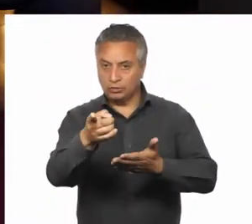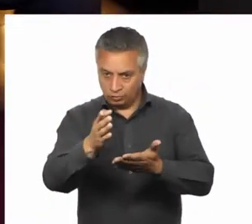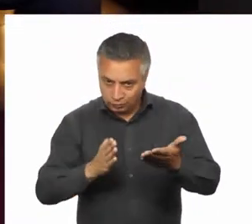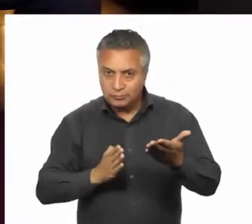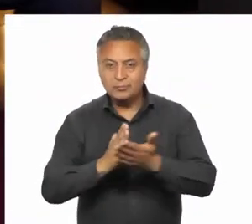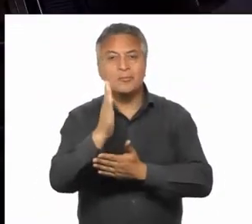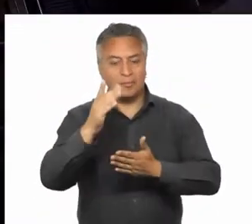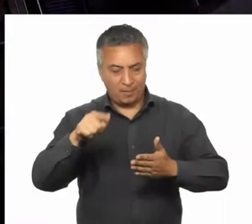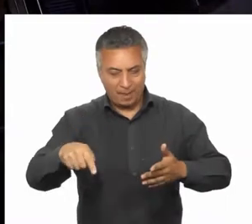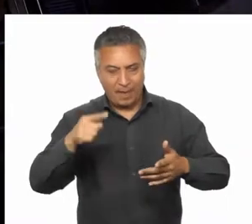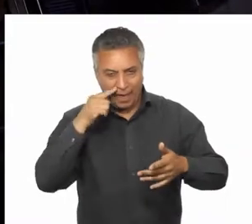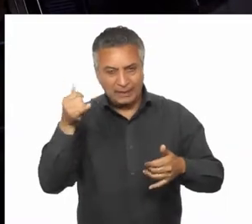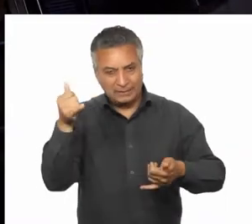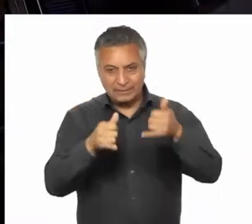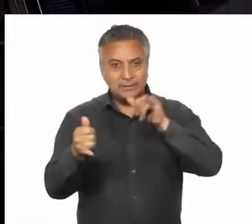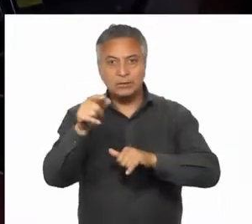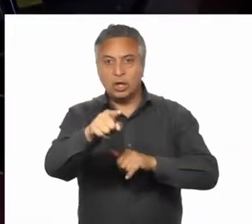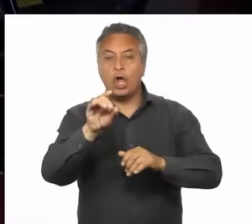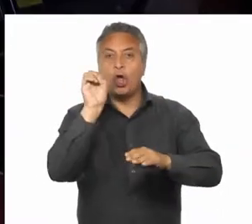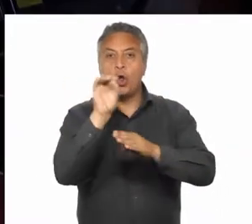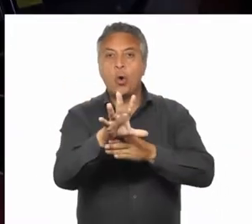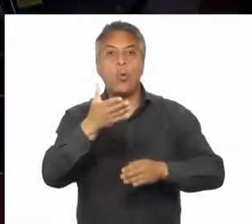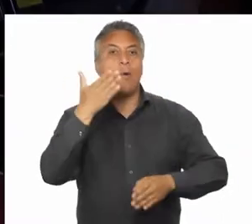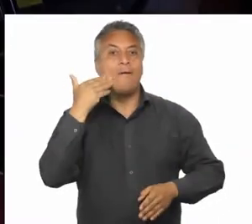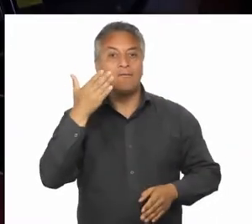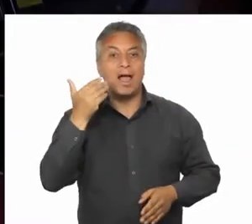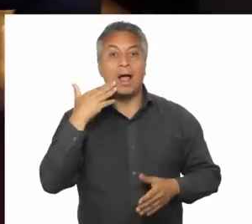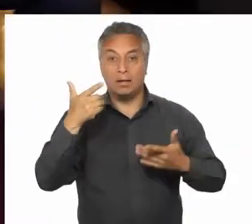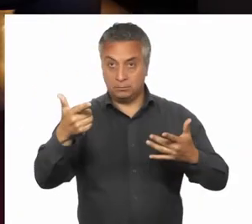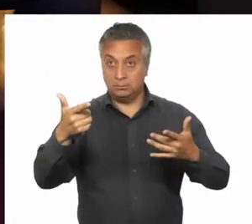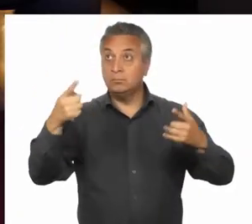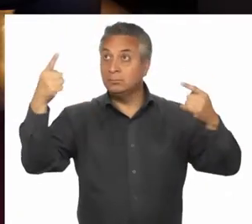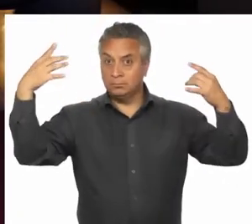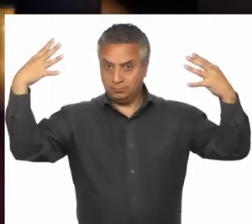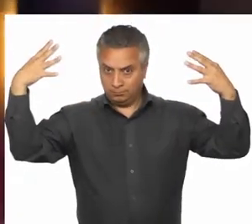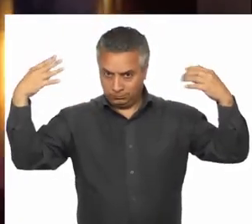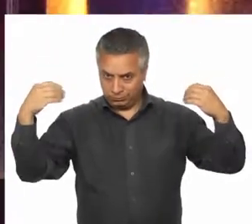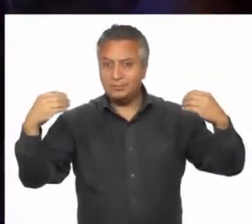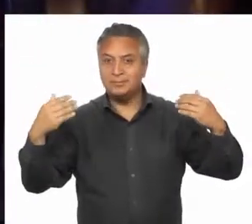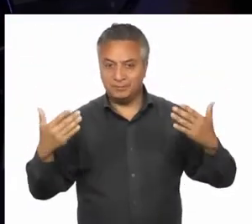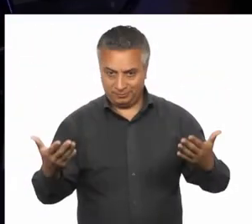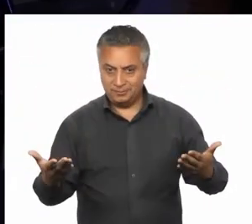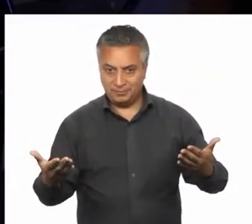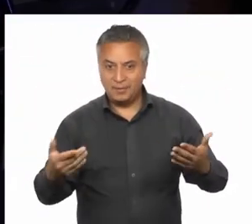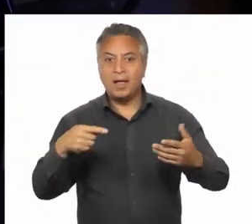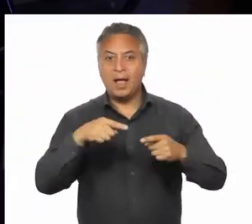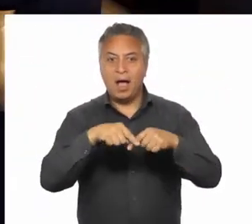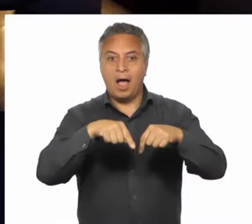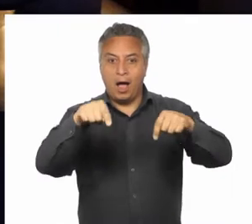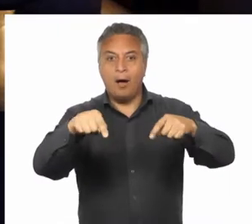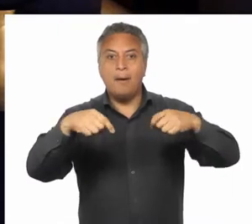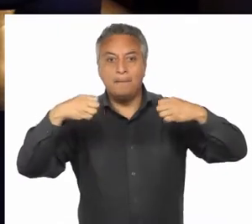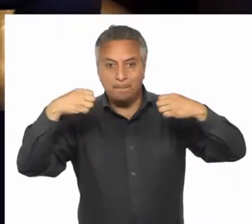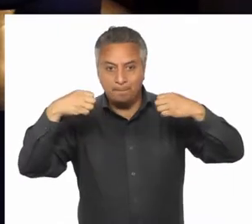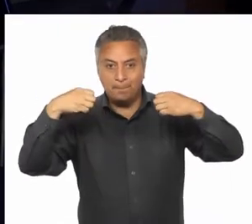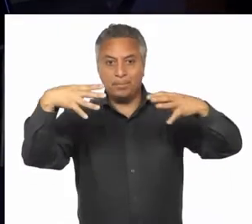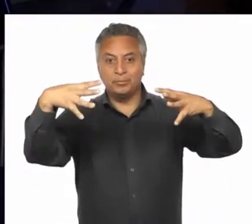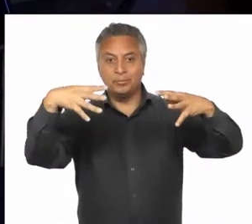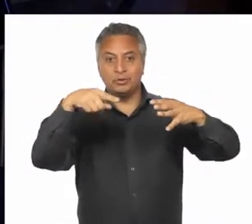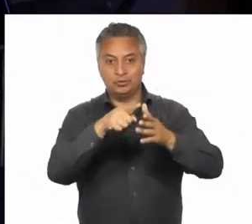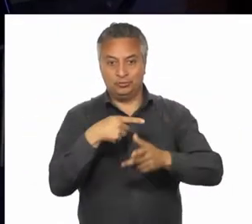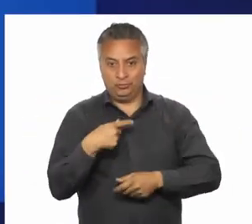Comenzaremos a experimentar con la luz blanca. Para eso, apagaremos la luz y prenderemos nuestra